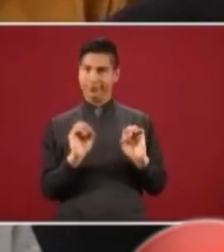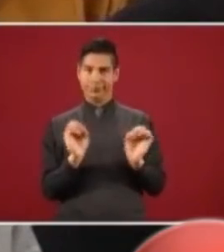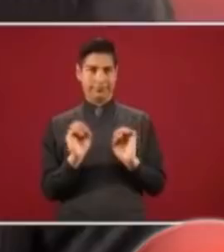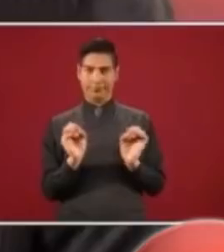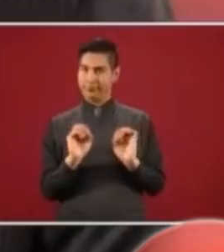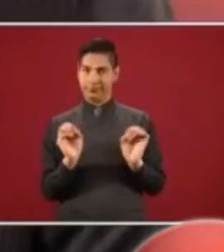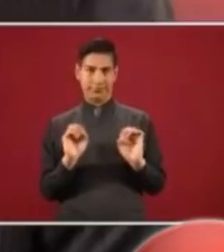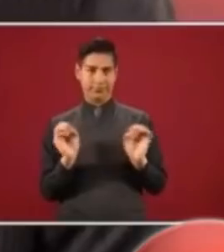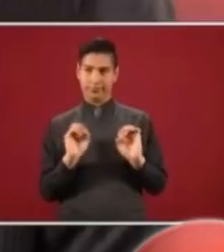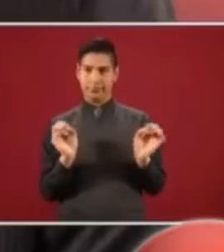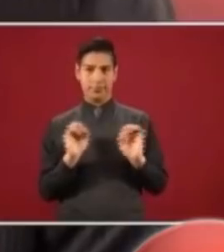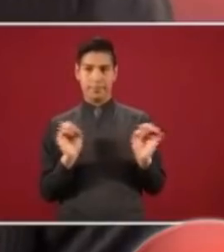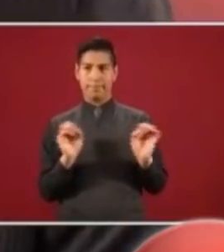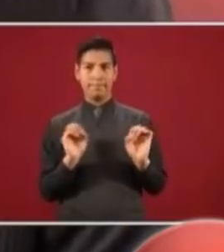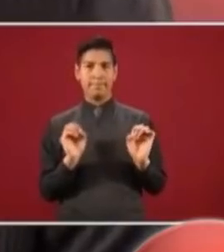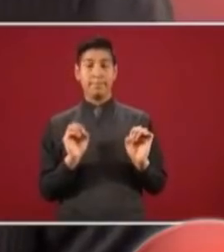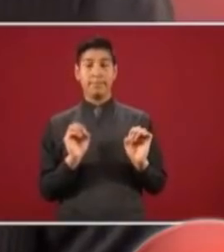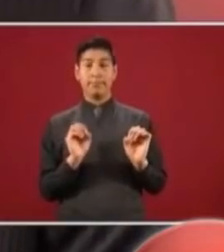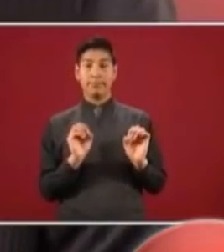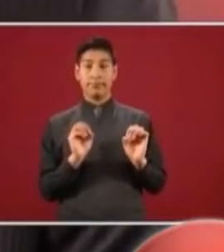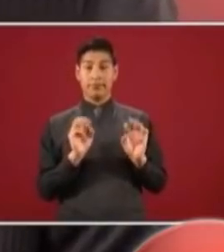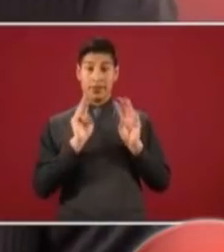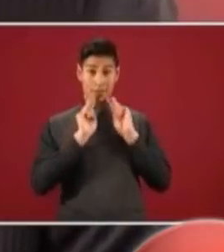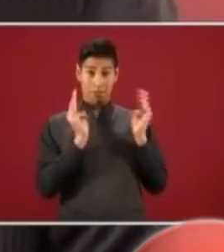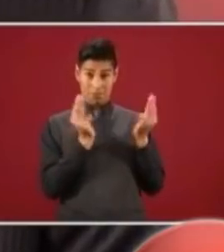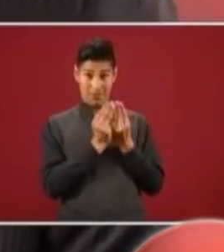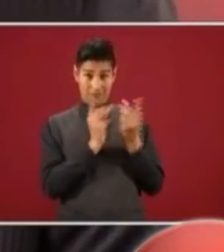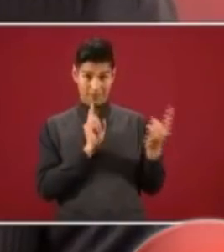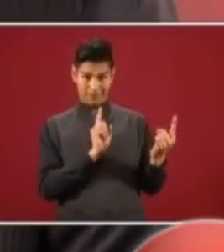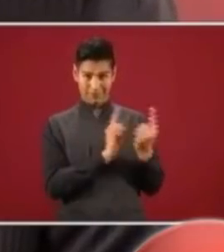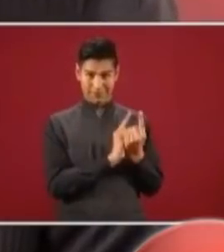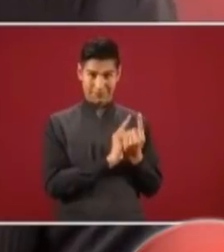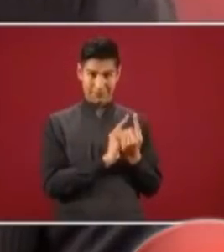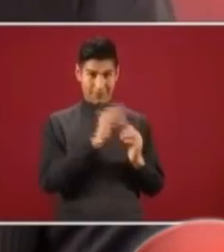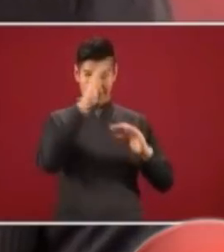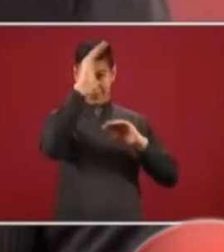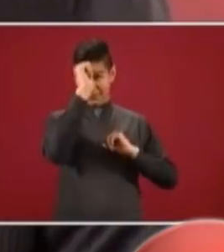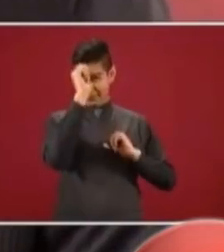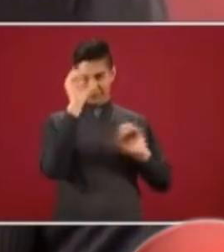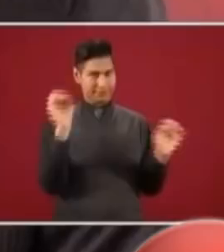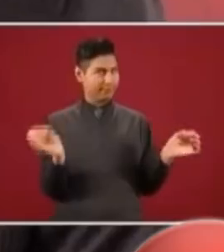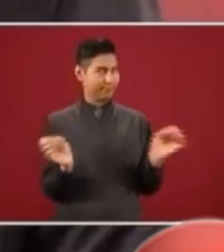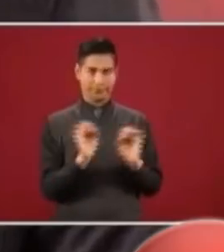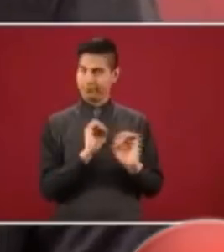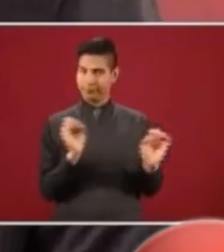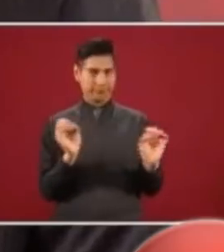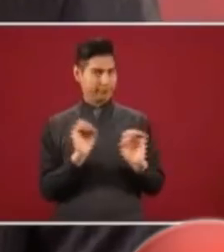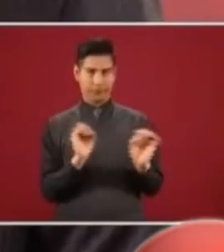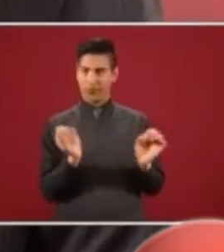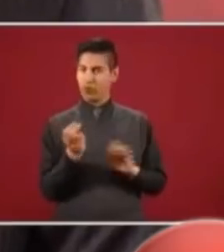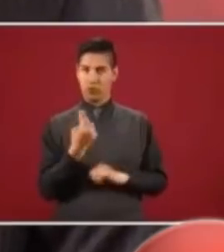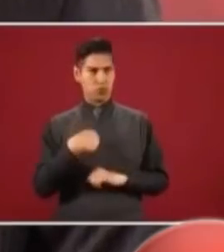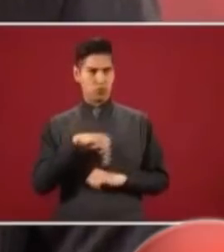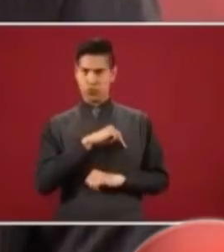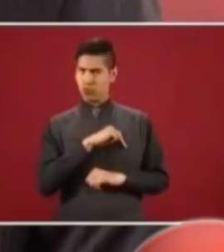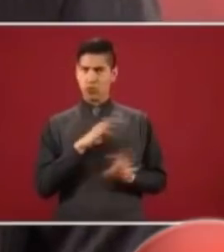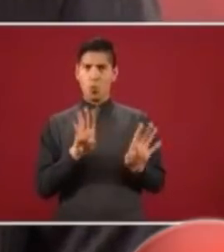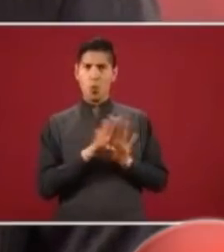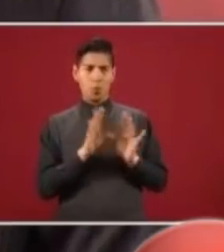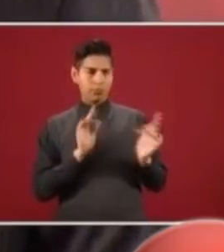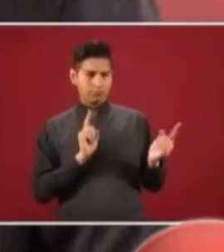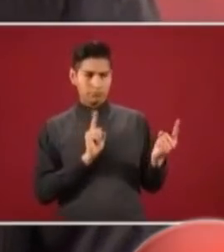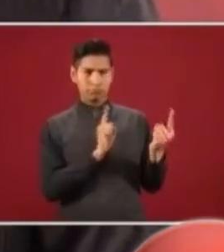con las organizaciones criminales. Nosotros no establecemos relaciones